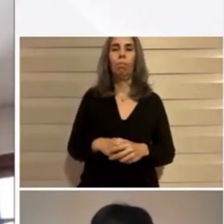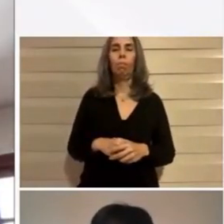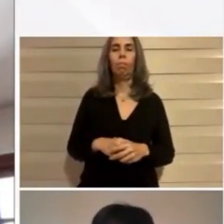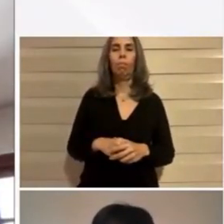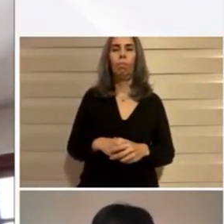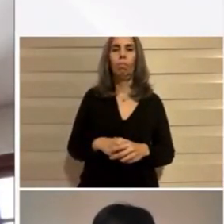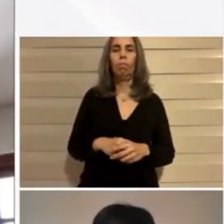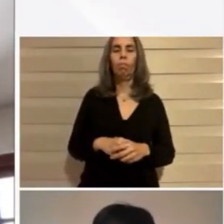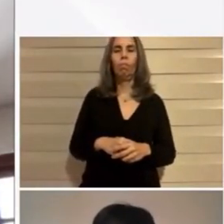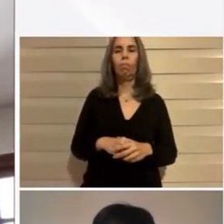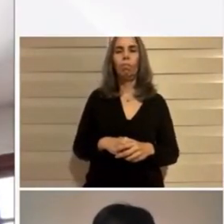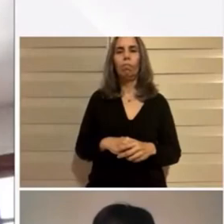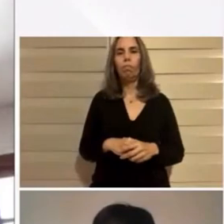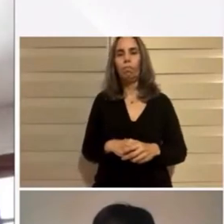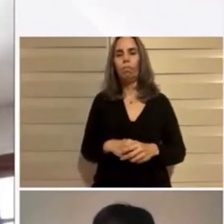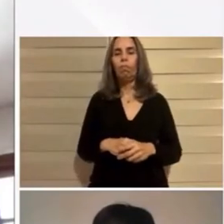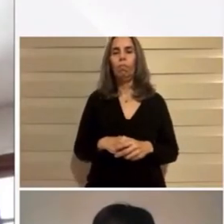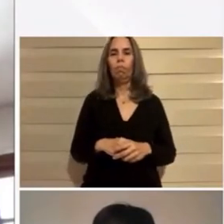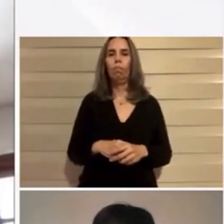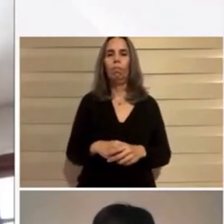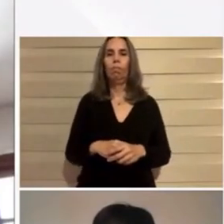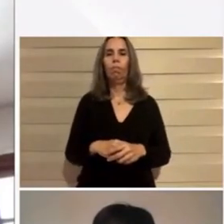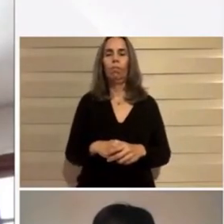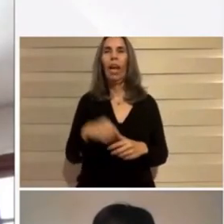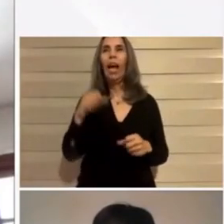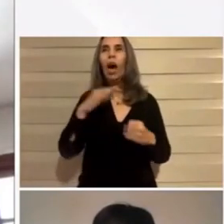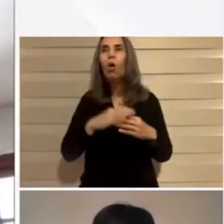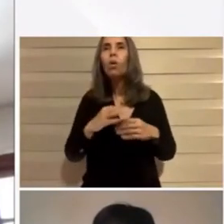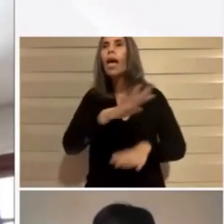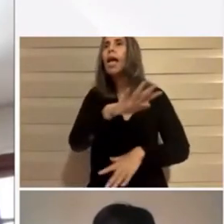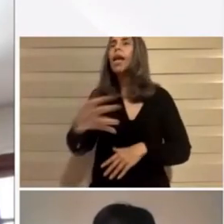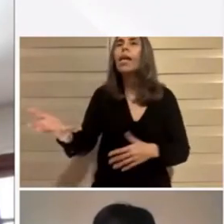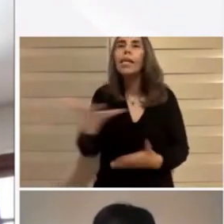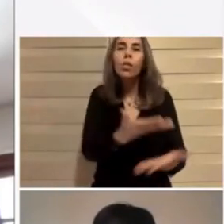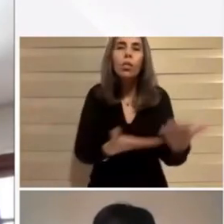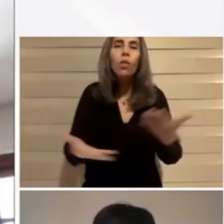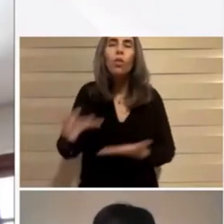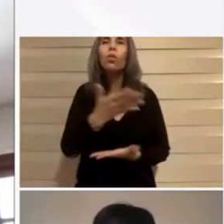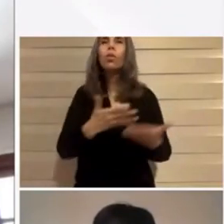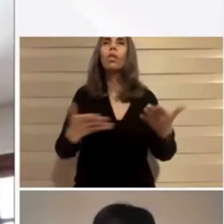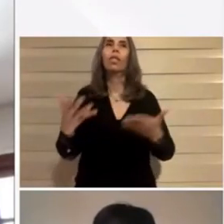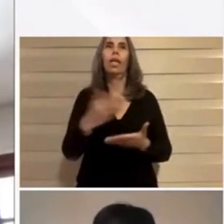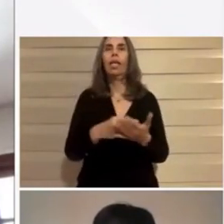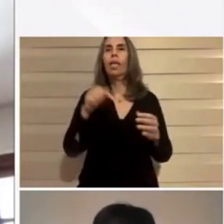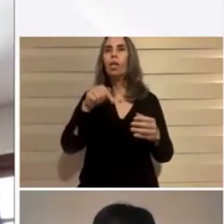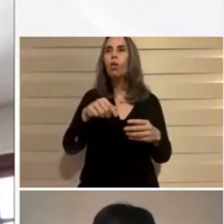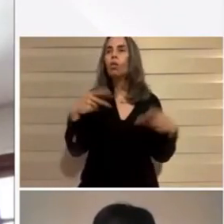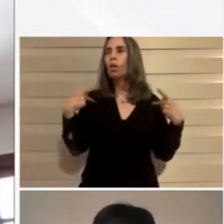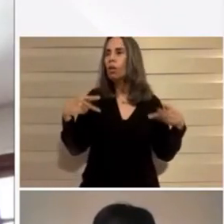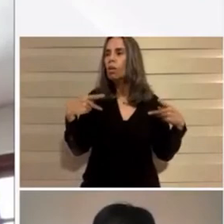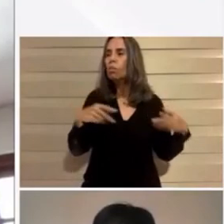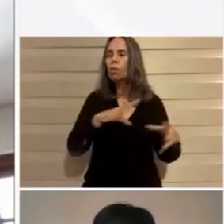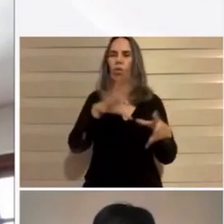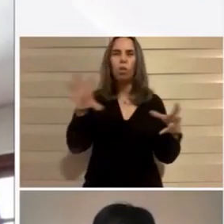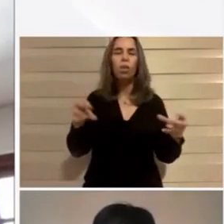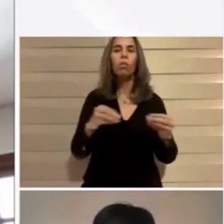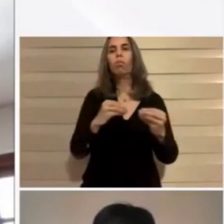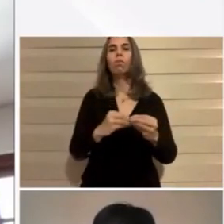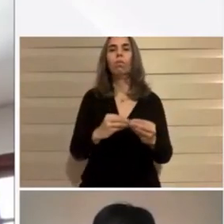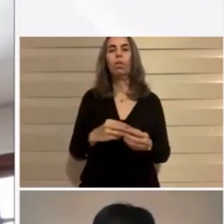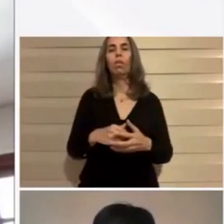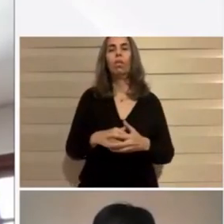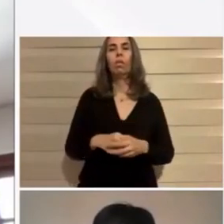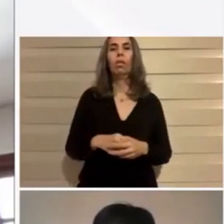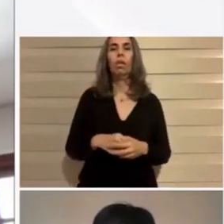imaginar en una sociedad sencilla, es exactamente lo que pasa hoy en día. Y tenemos que